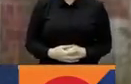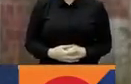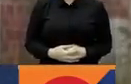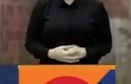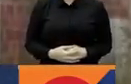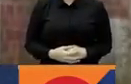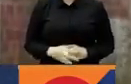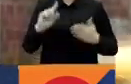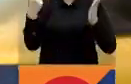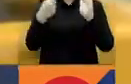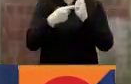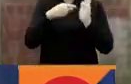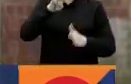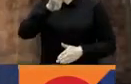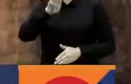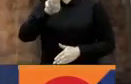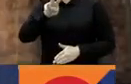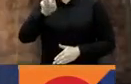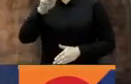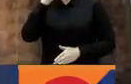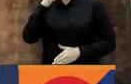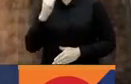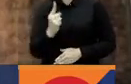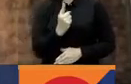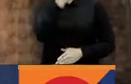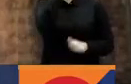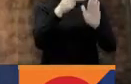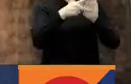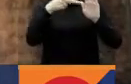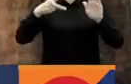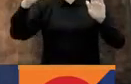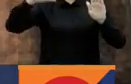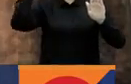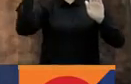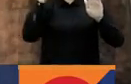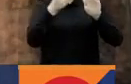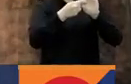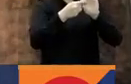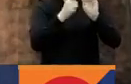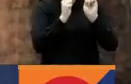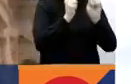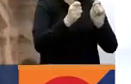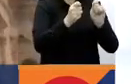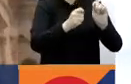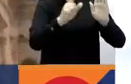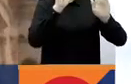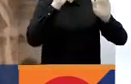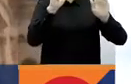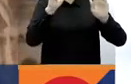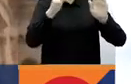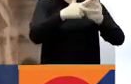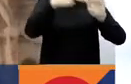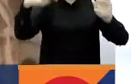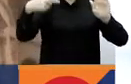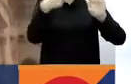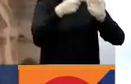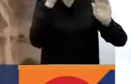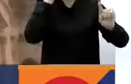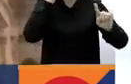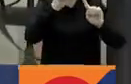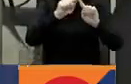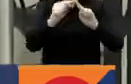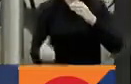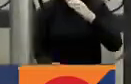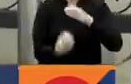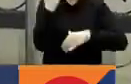En 1821 se expidió la primera Constitución Política de Colombia, conocida como la Constitución de Cúcuta. Esta tuvo como objeto la creación de la